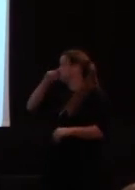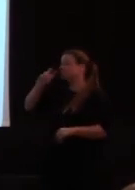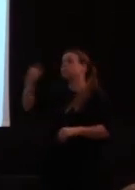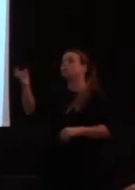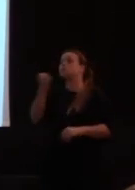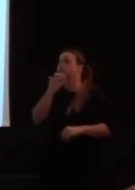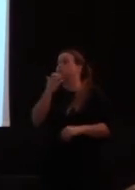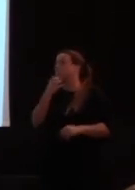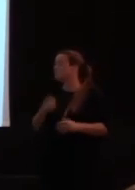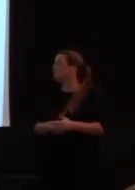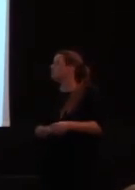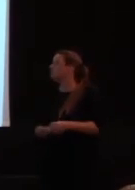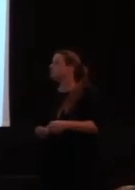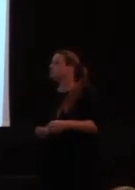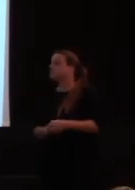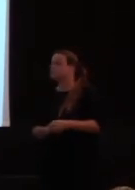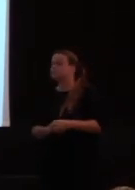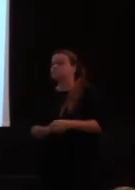Por ejemplo, lo que decía